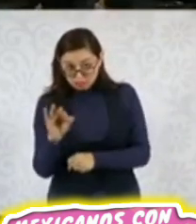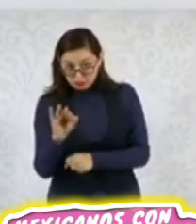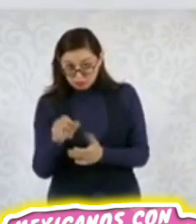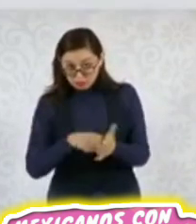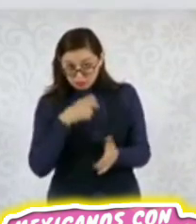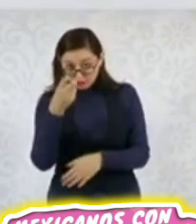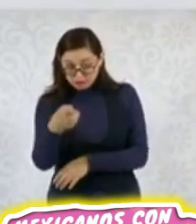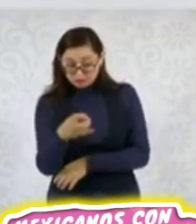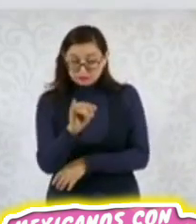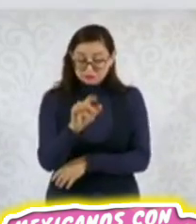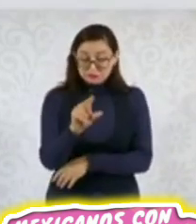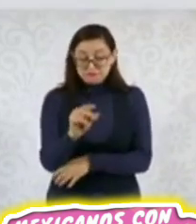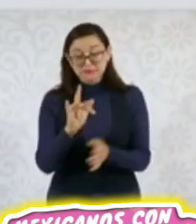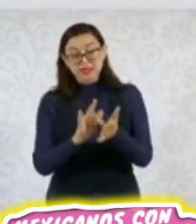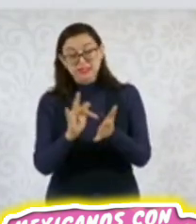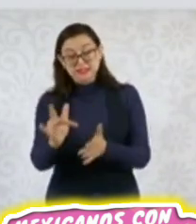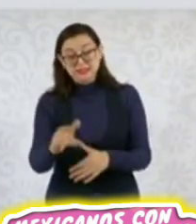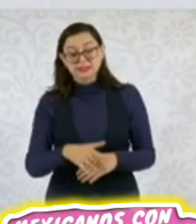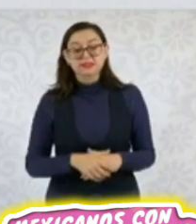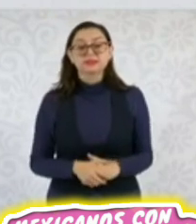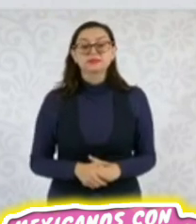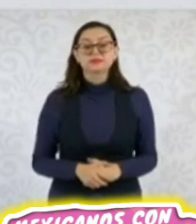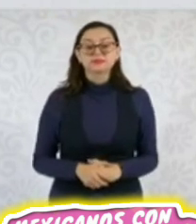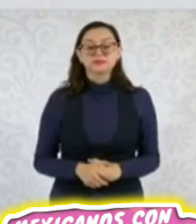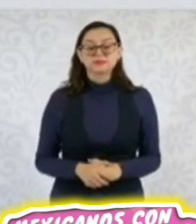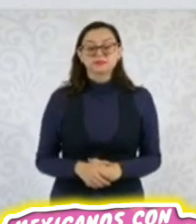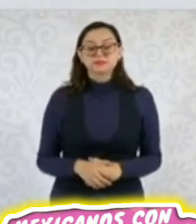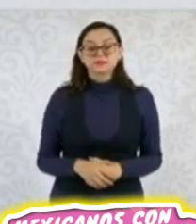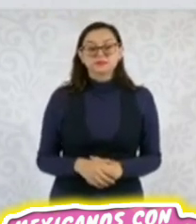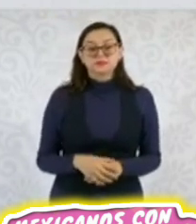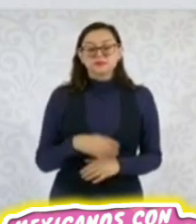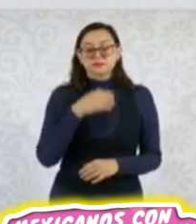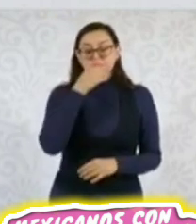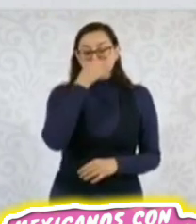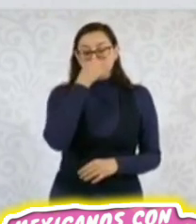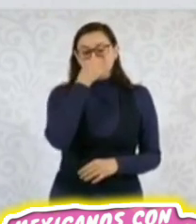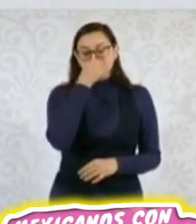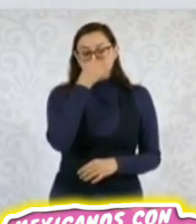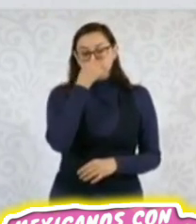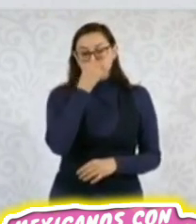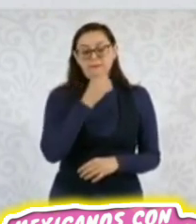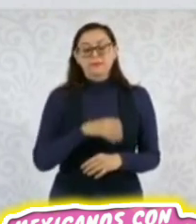Sí, lo primero sobre Guerrero,